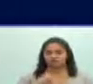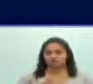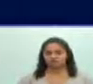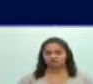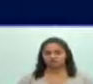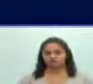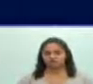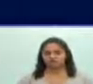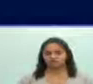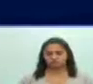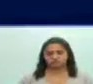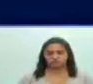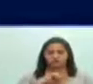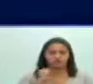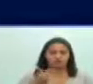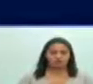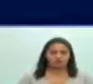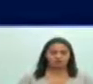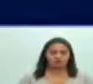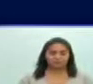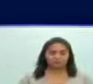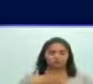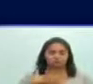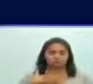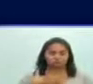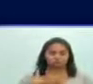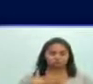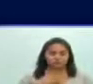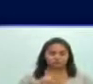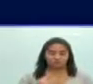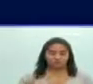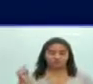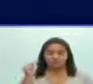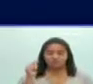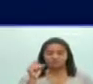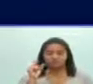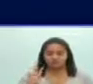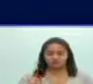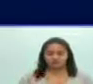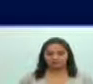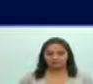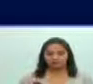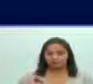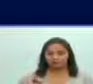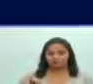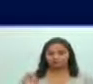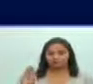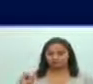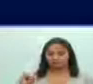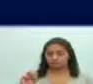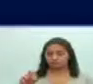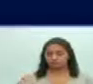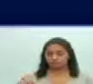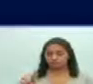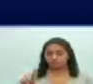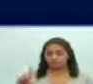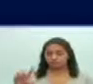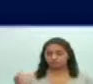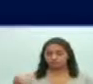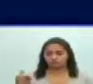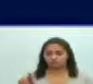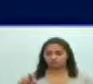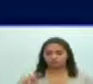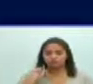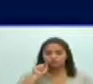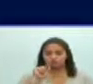Por ejemplo, yo, que es la primera persona del singular, es quien habla, tú es con quien se habla y él